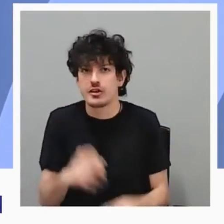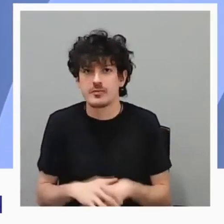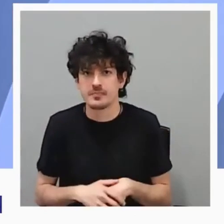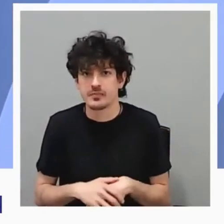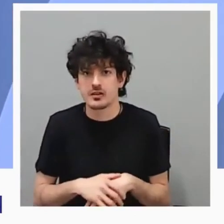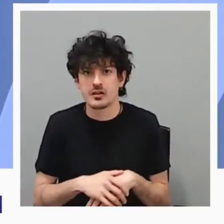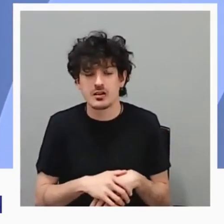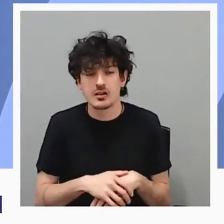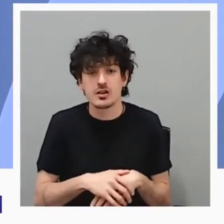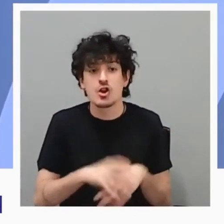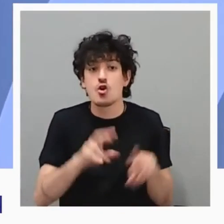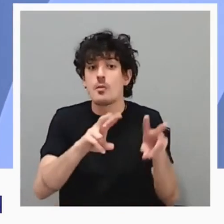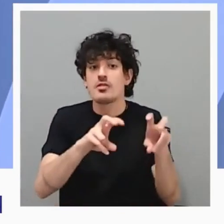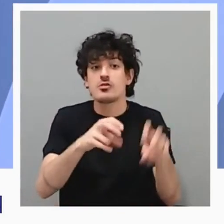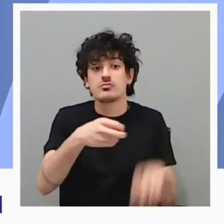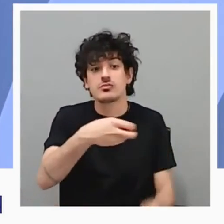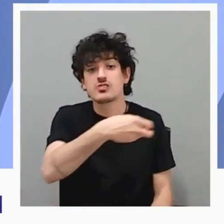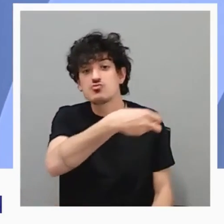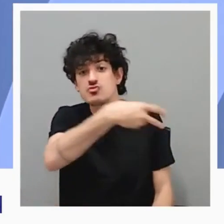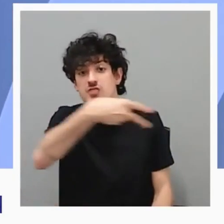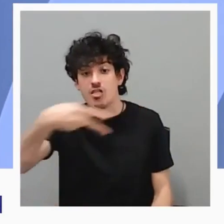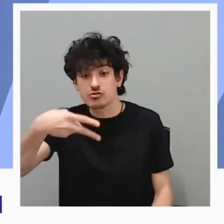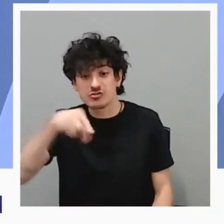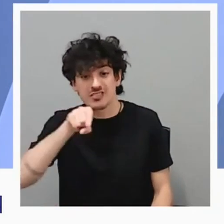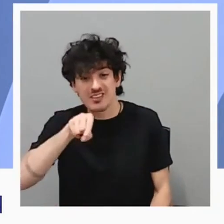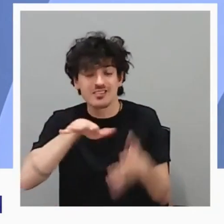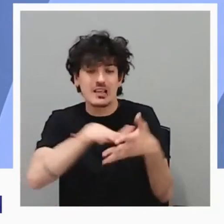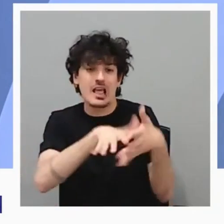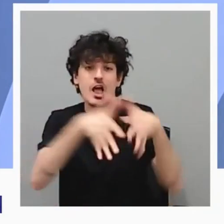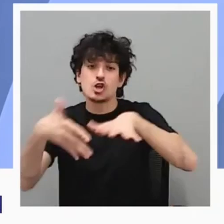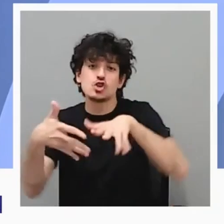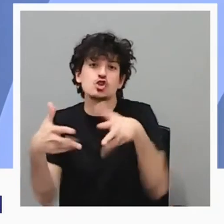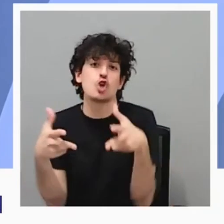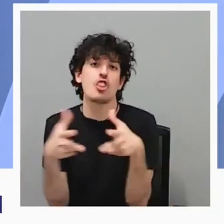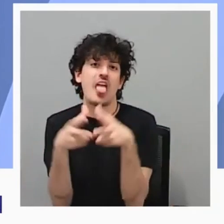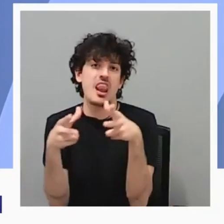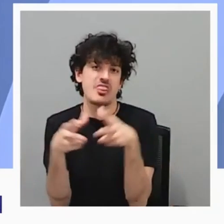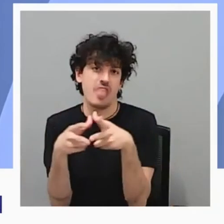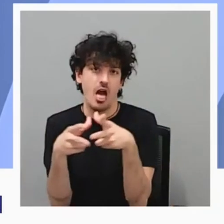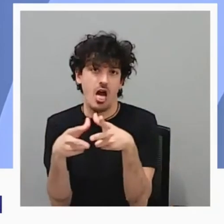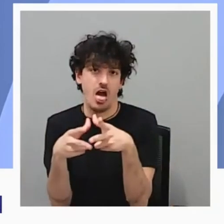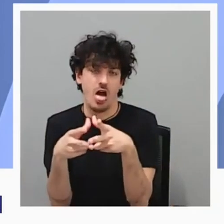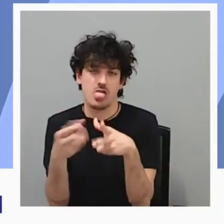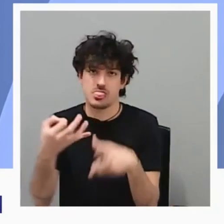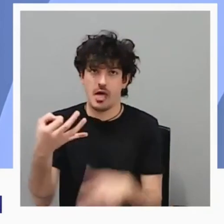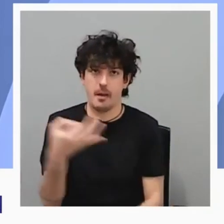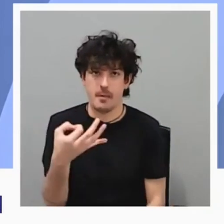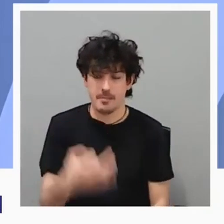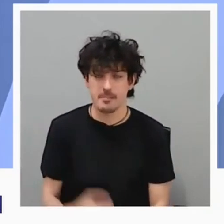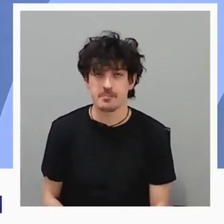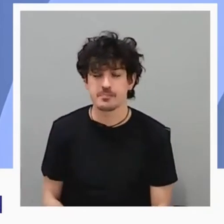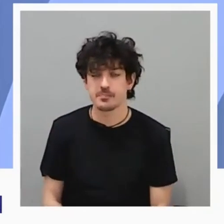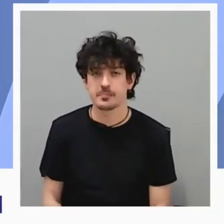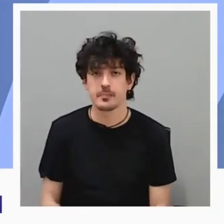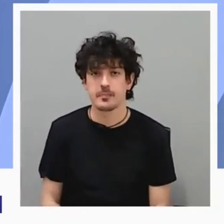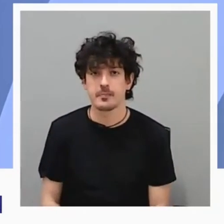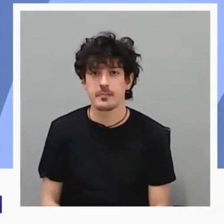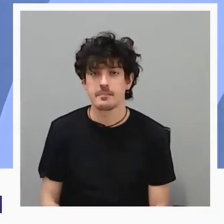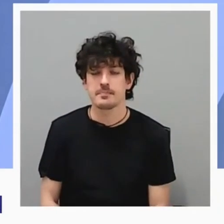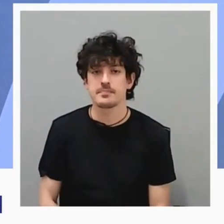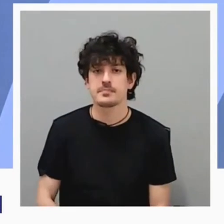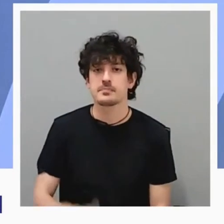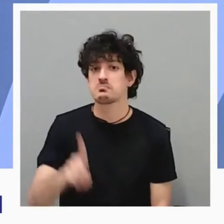innovación. De hecho, en alguna medida se ha socializado, no del todo. Pero incluso en términos de la